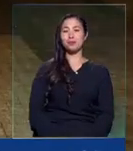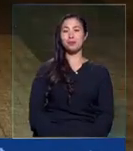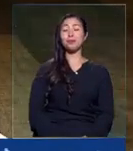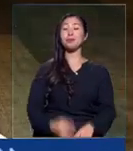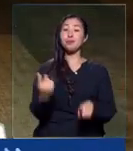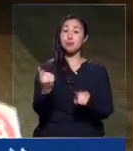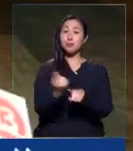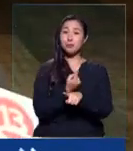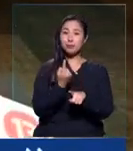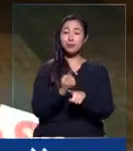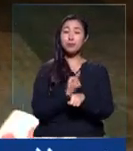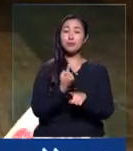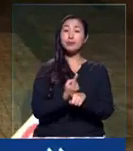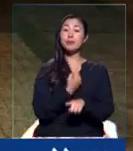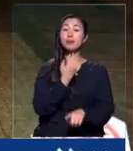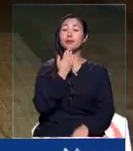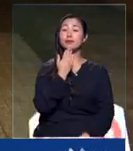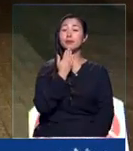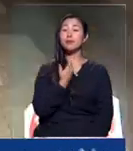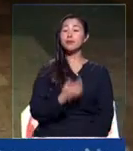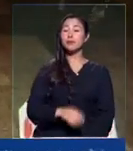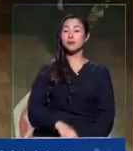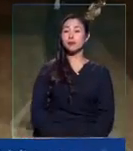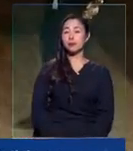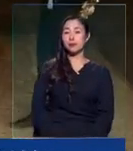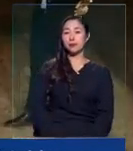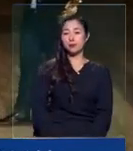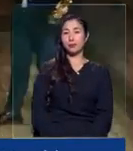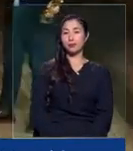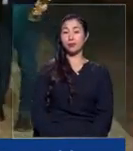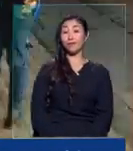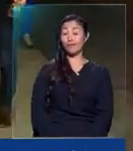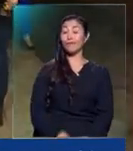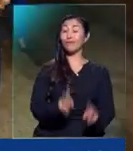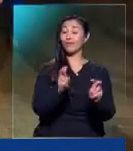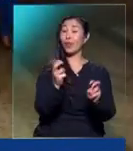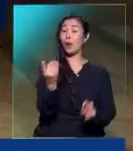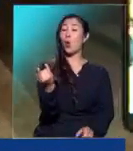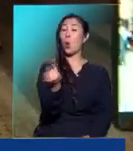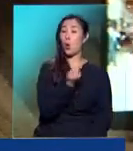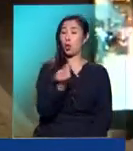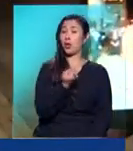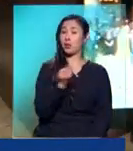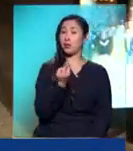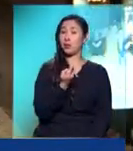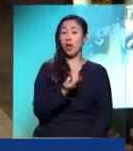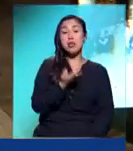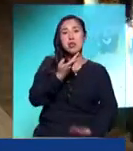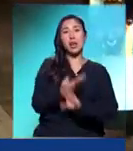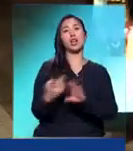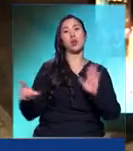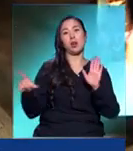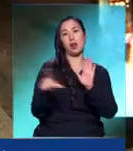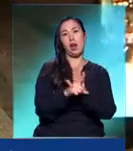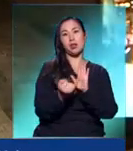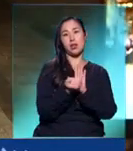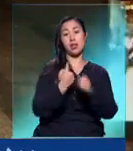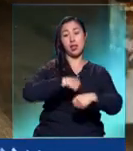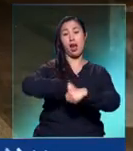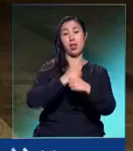Hablamos también de la urgencia de la existencia de una ley de identidad de género, entre